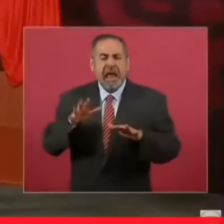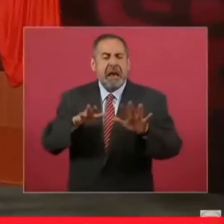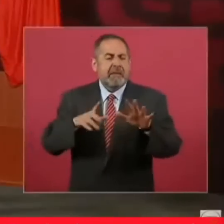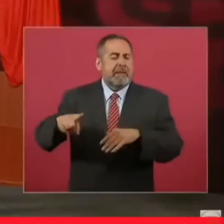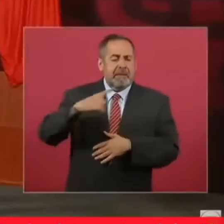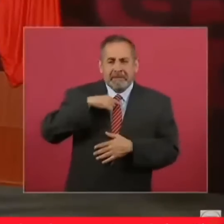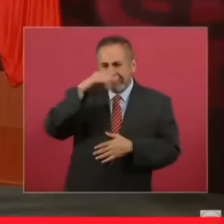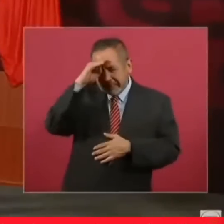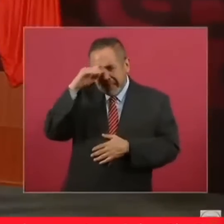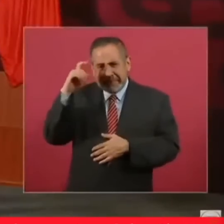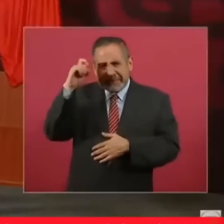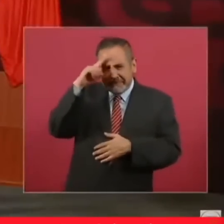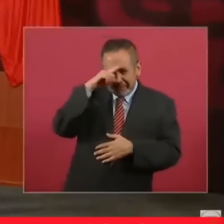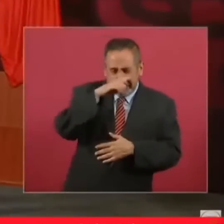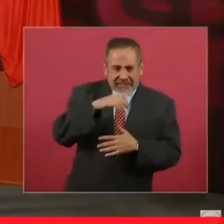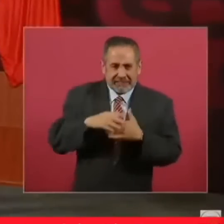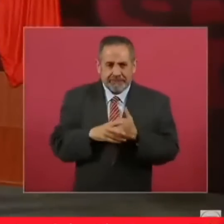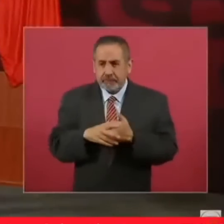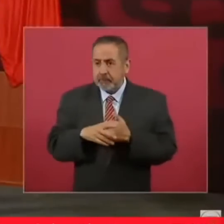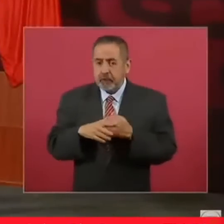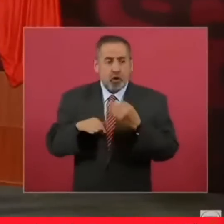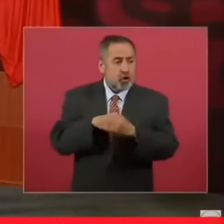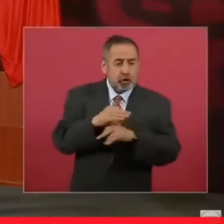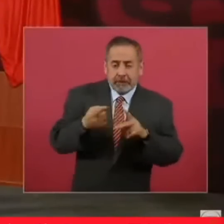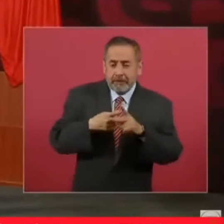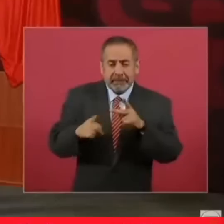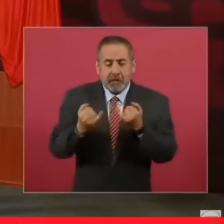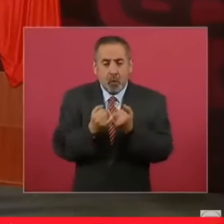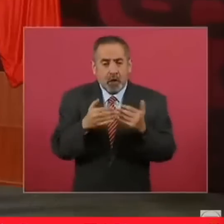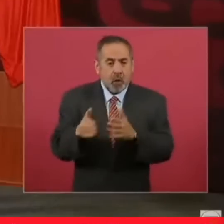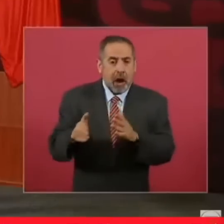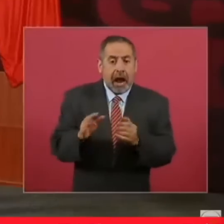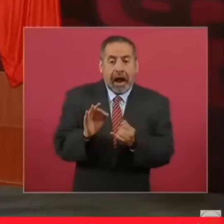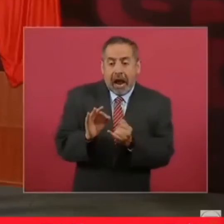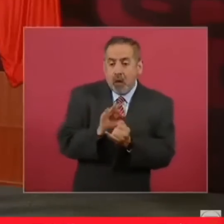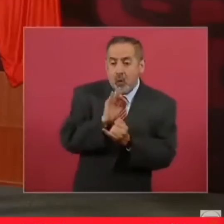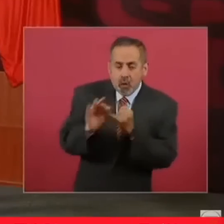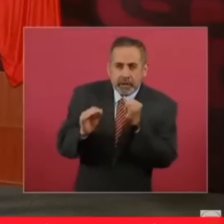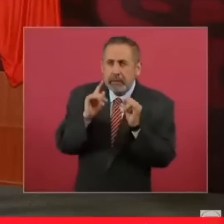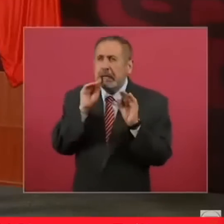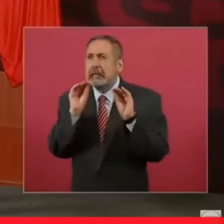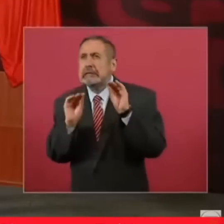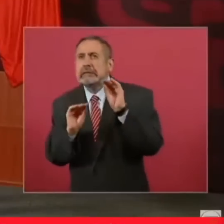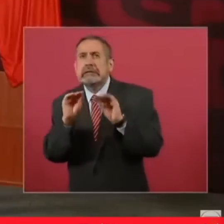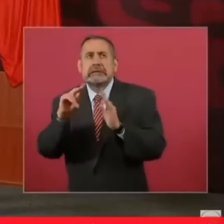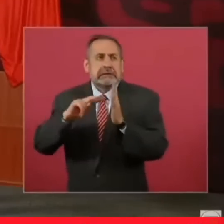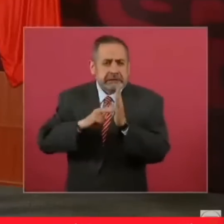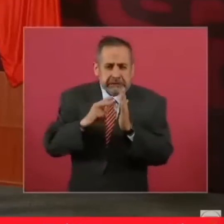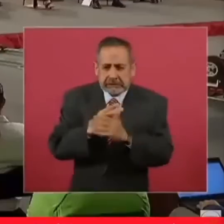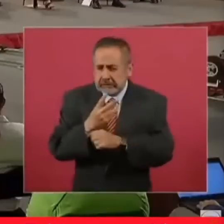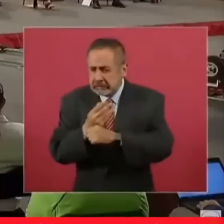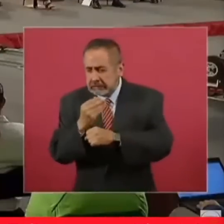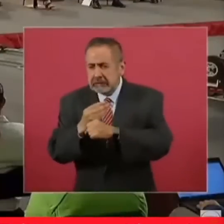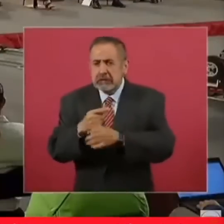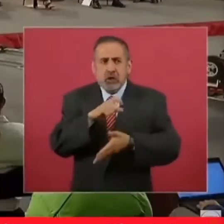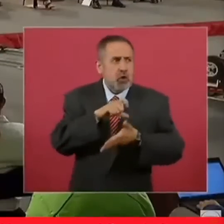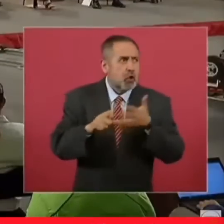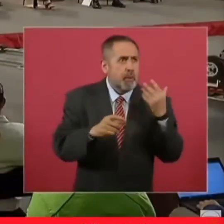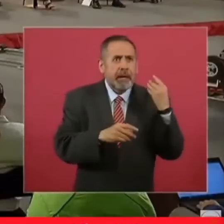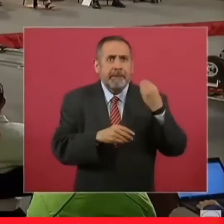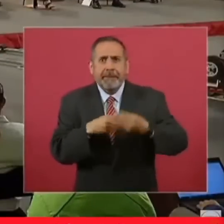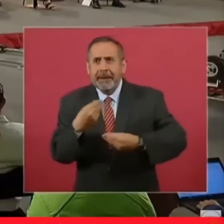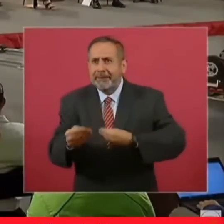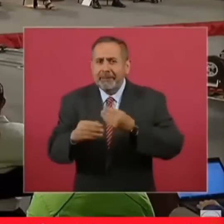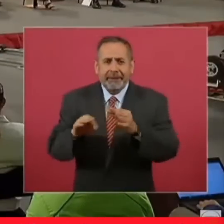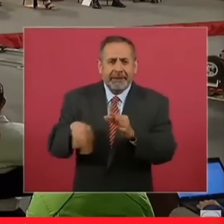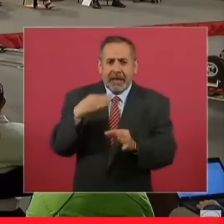porque no se empieza todo al mismo tiempo y el inicio tienes que hacer toda una serie de ingeniería, de compras, de planeación,